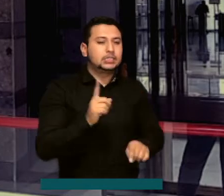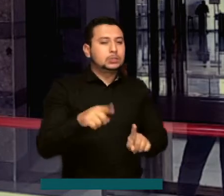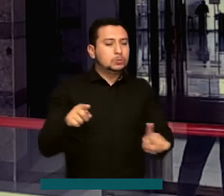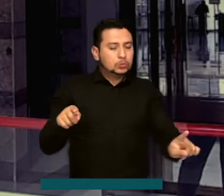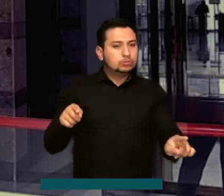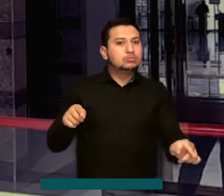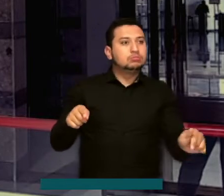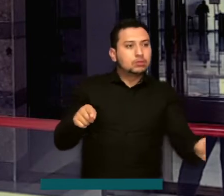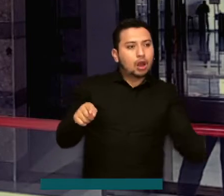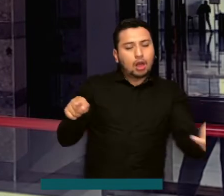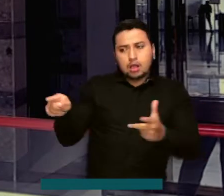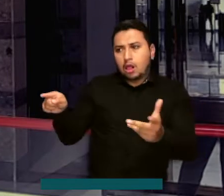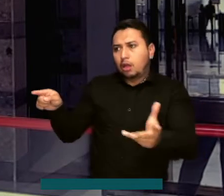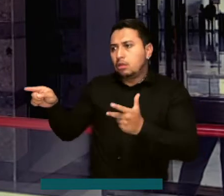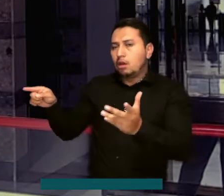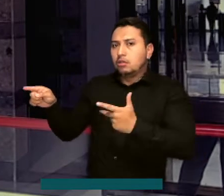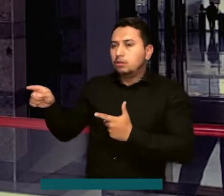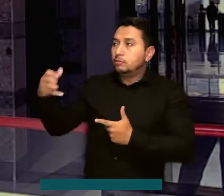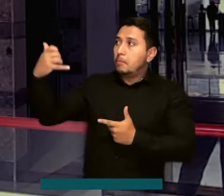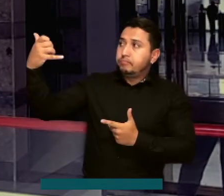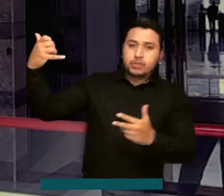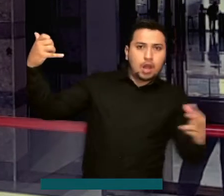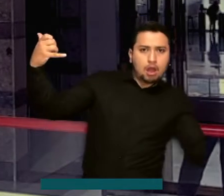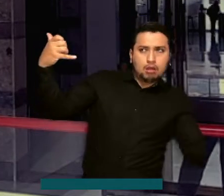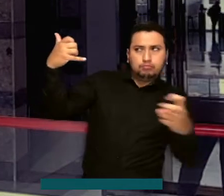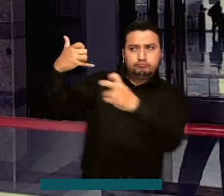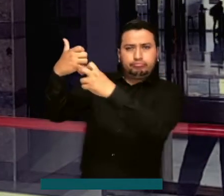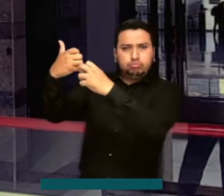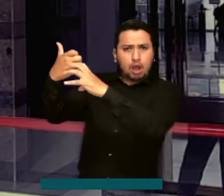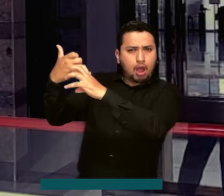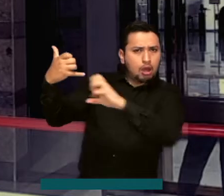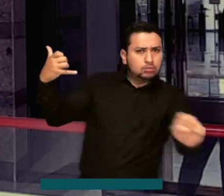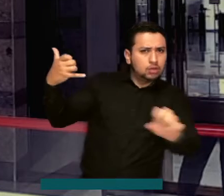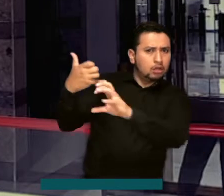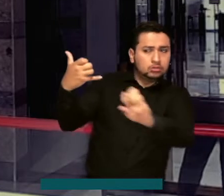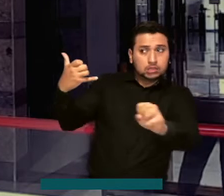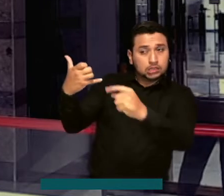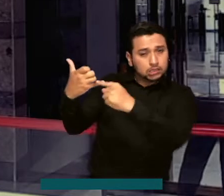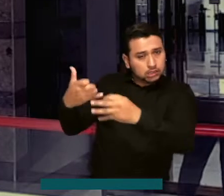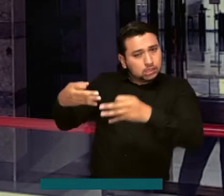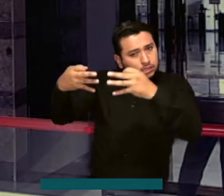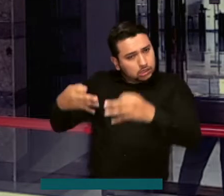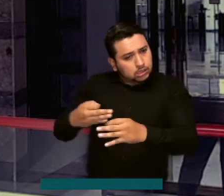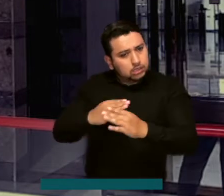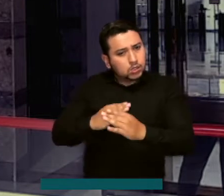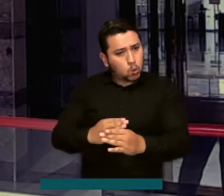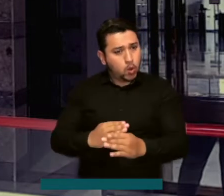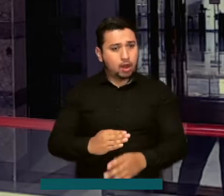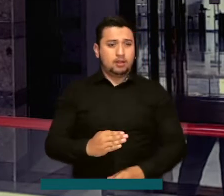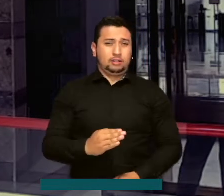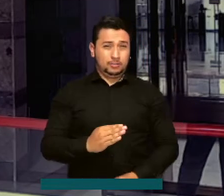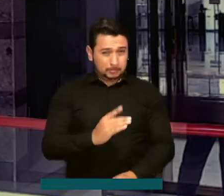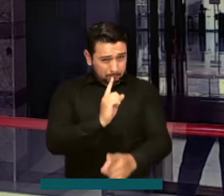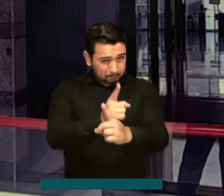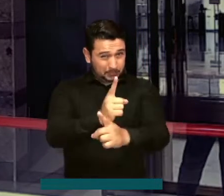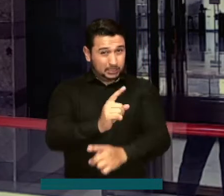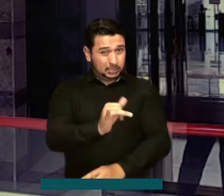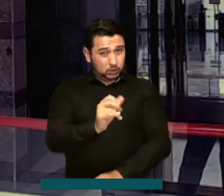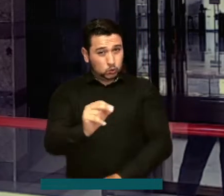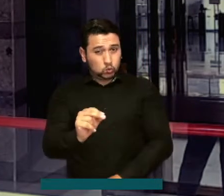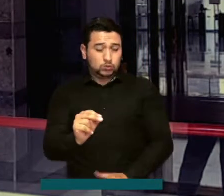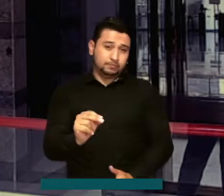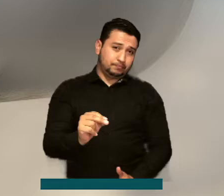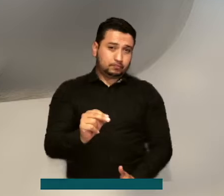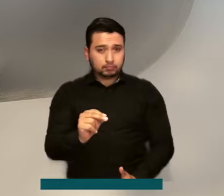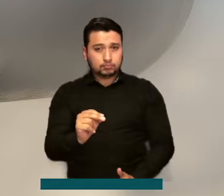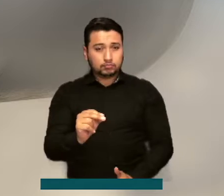algunas muy recientes, a sistemas de esta naturaleza, cabe preguntarse qué tan seguras son en realidad estas cámaras y qué tan fácil es